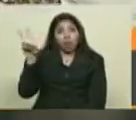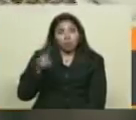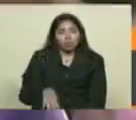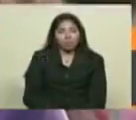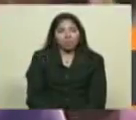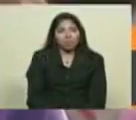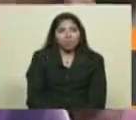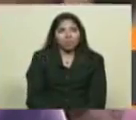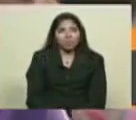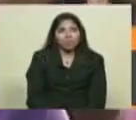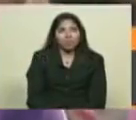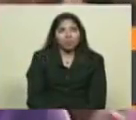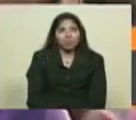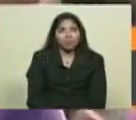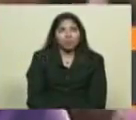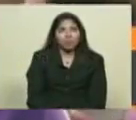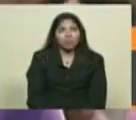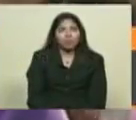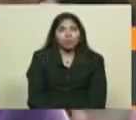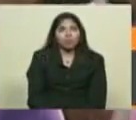Venezuela.